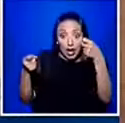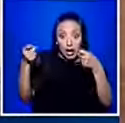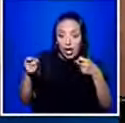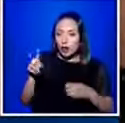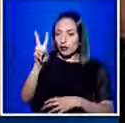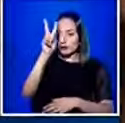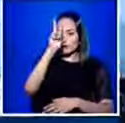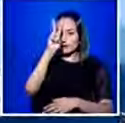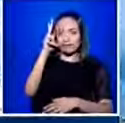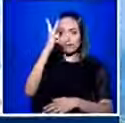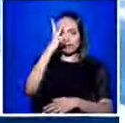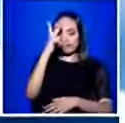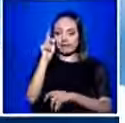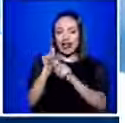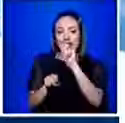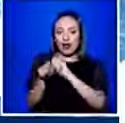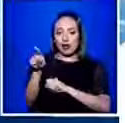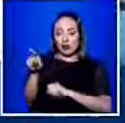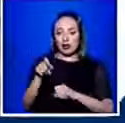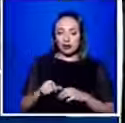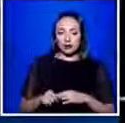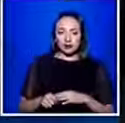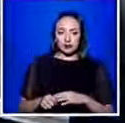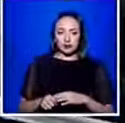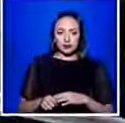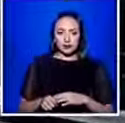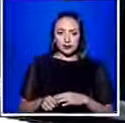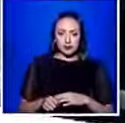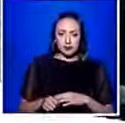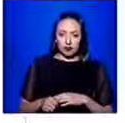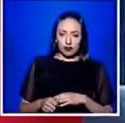del automotor estaban adulteradas.